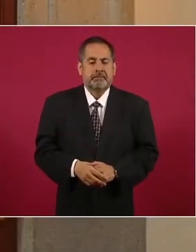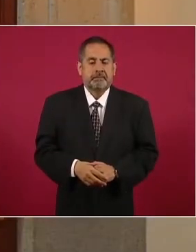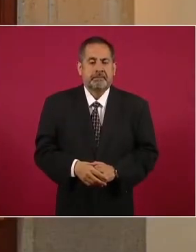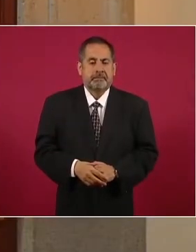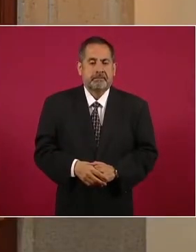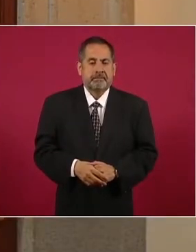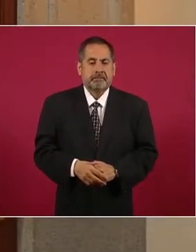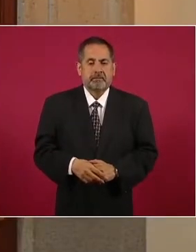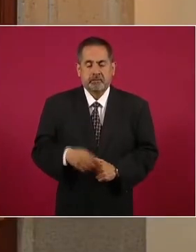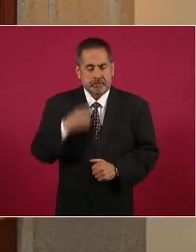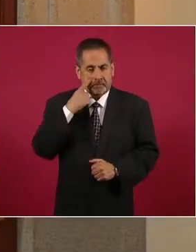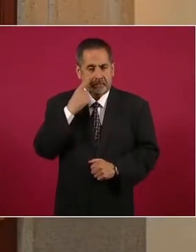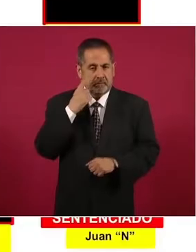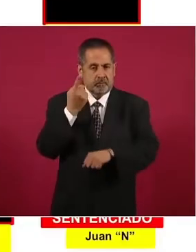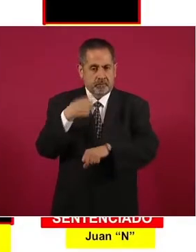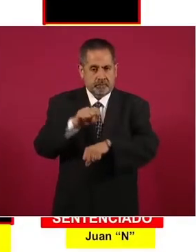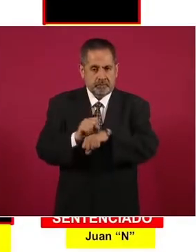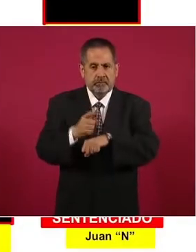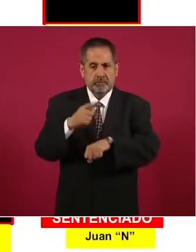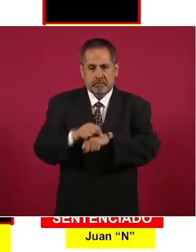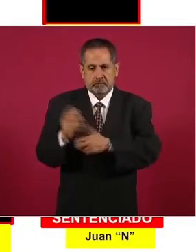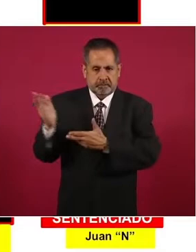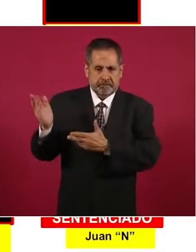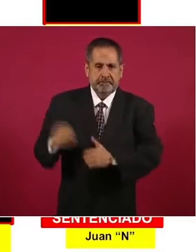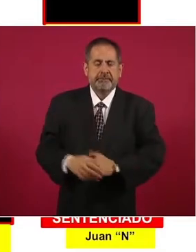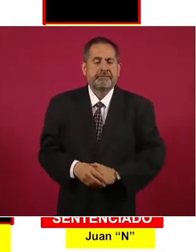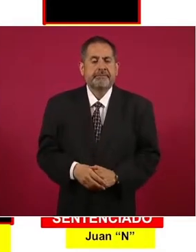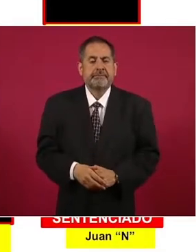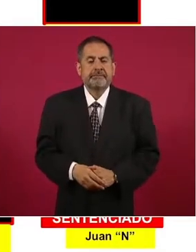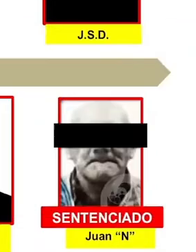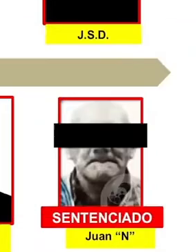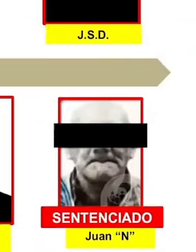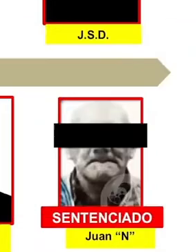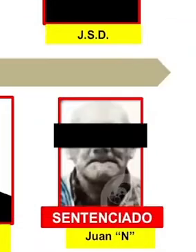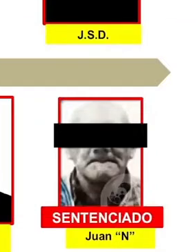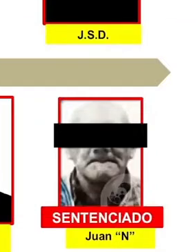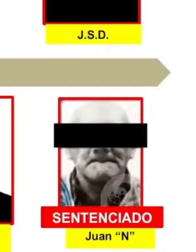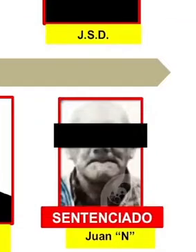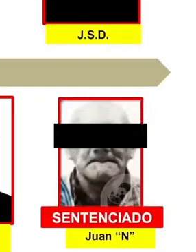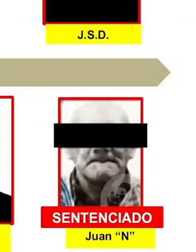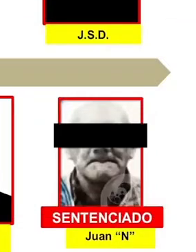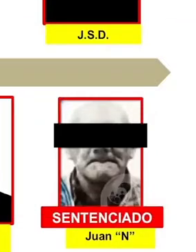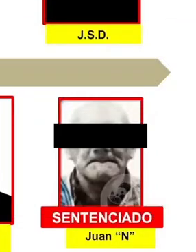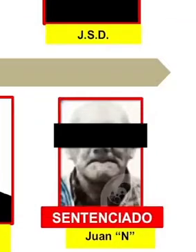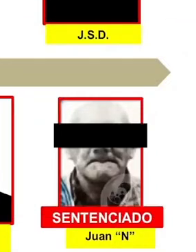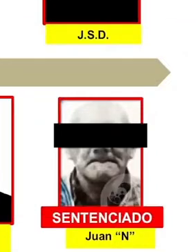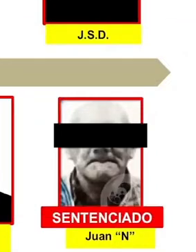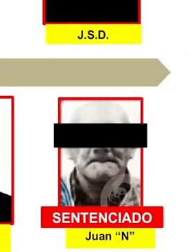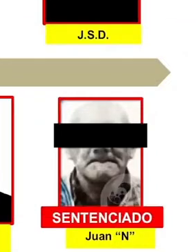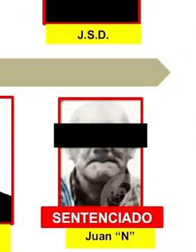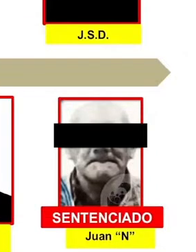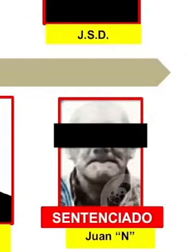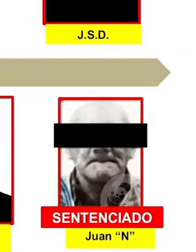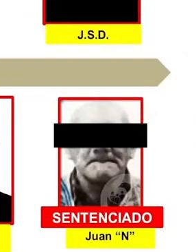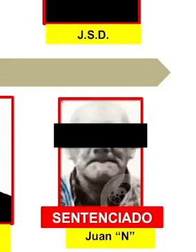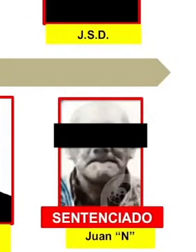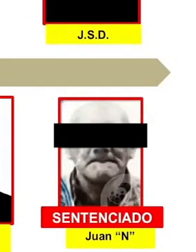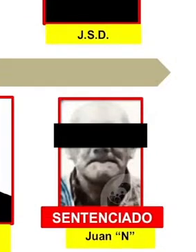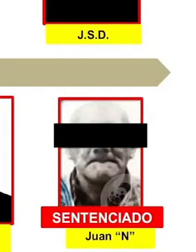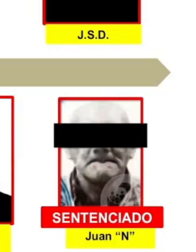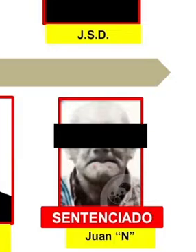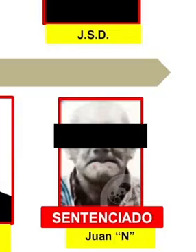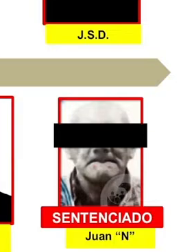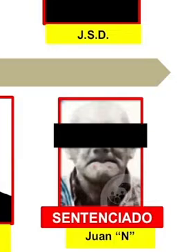semana se informa que fueron detenidos 16 presuntos autores